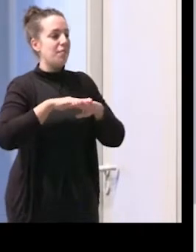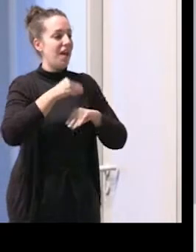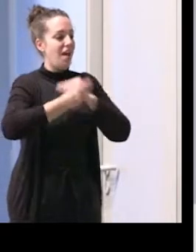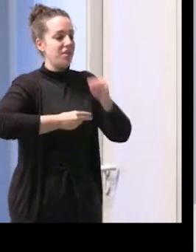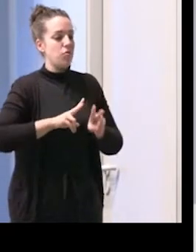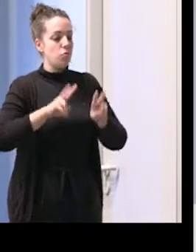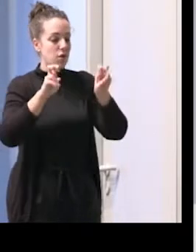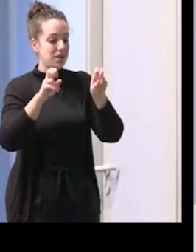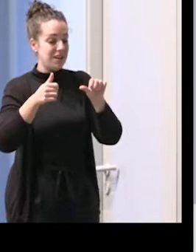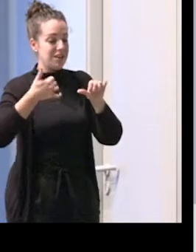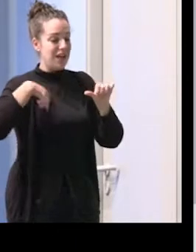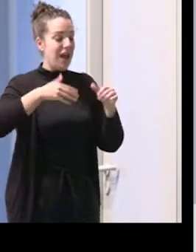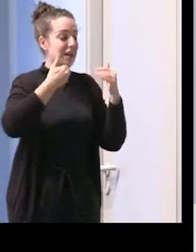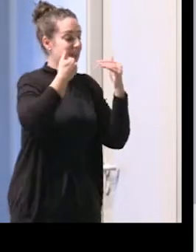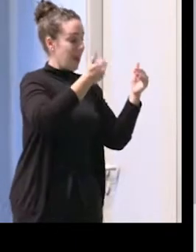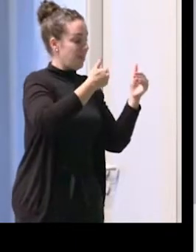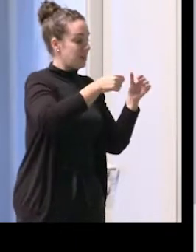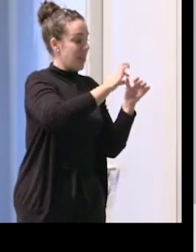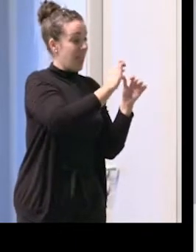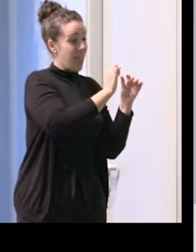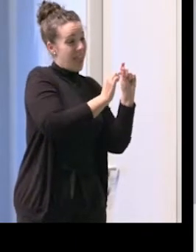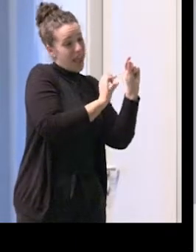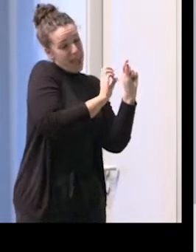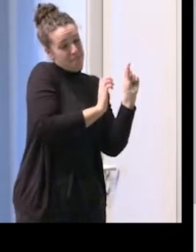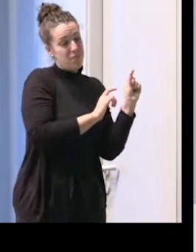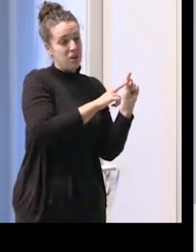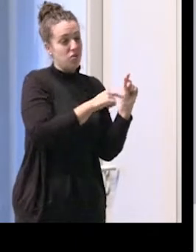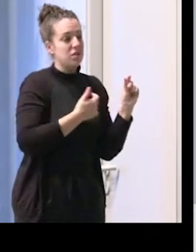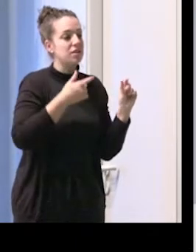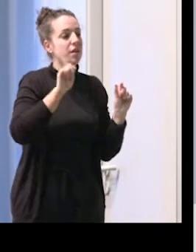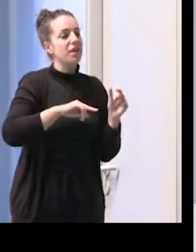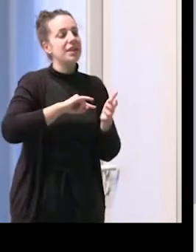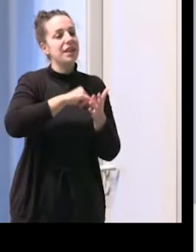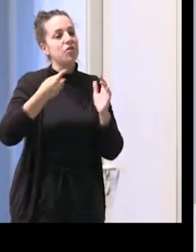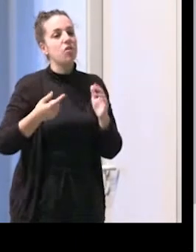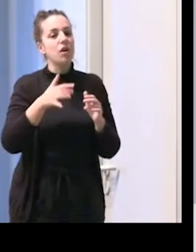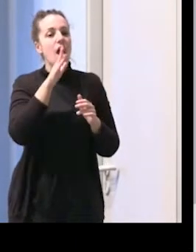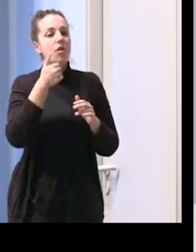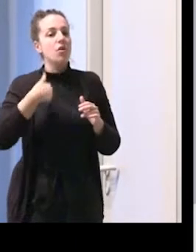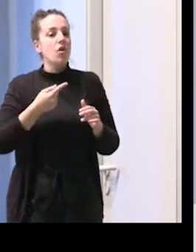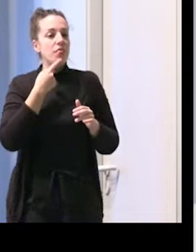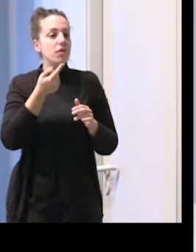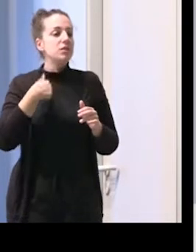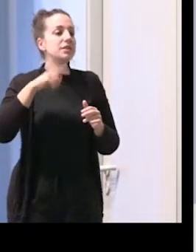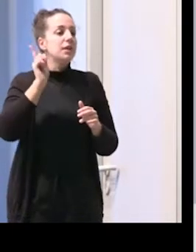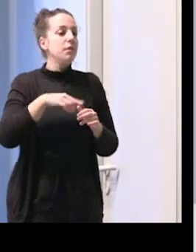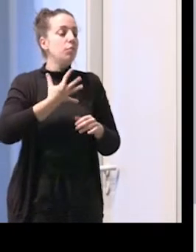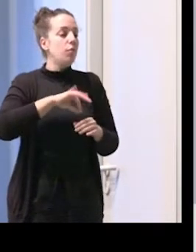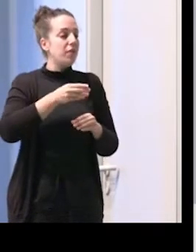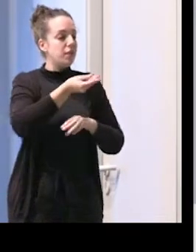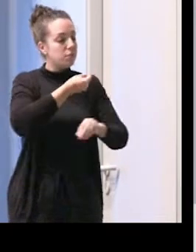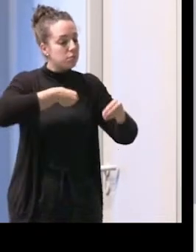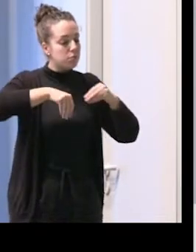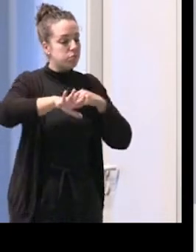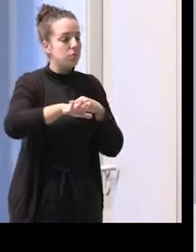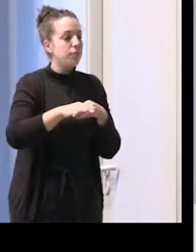embrionarias a partir de embriones. Y además existe una tecnología que ya voy a mencionar que permite reemplazar un poco el uso de estas